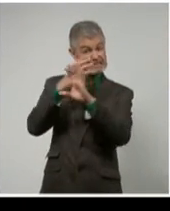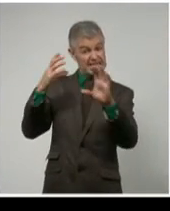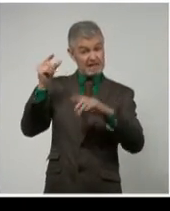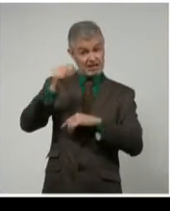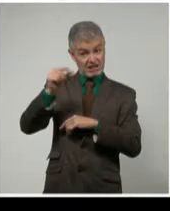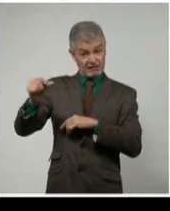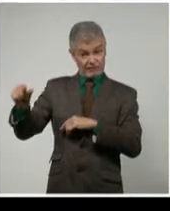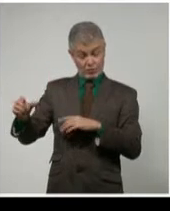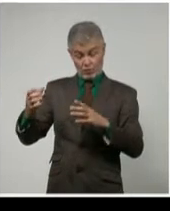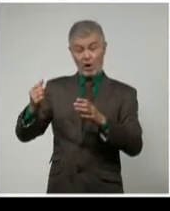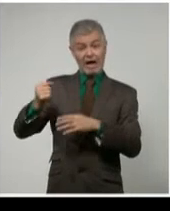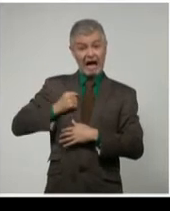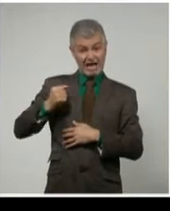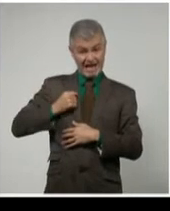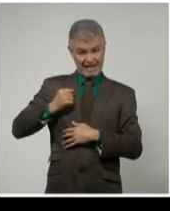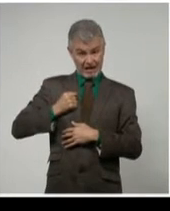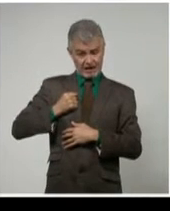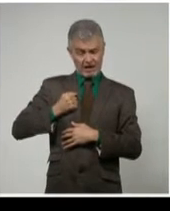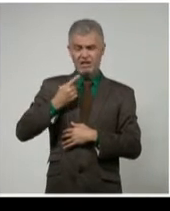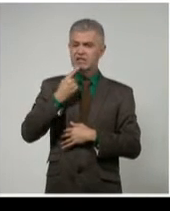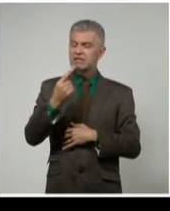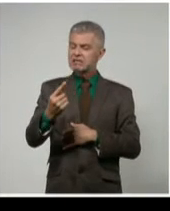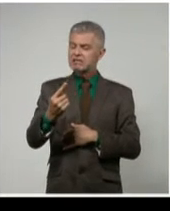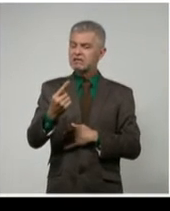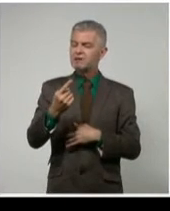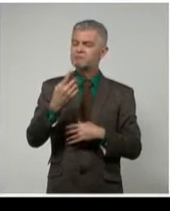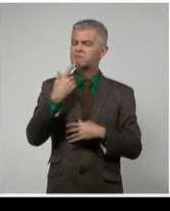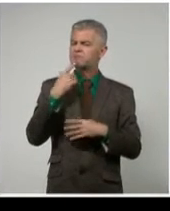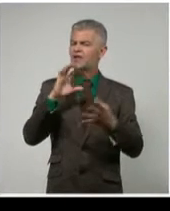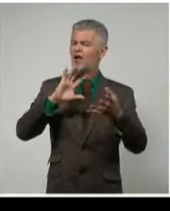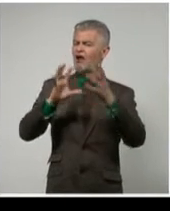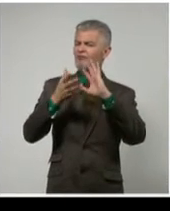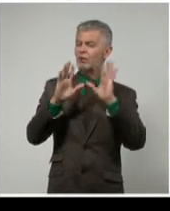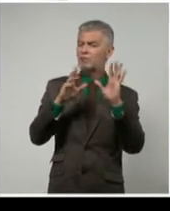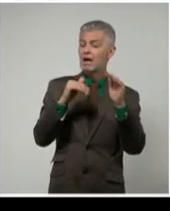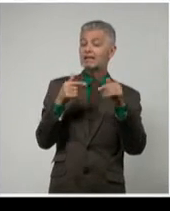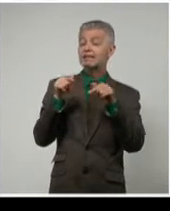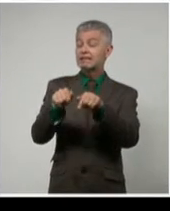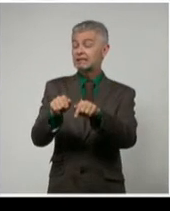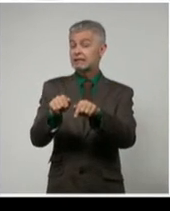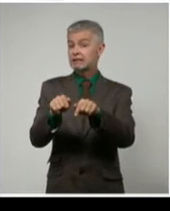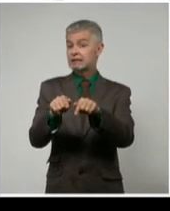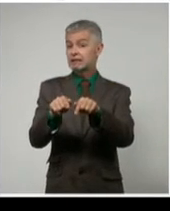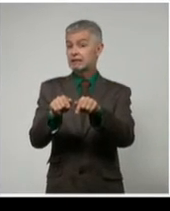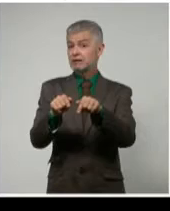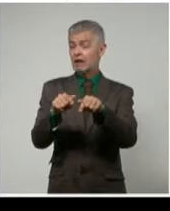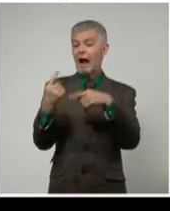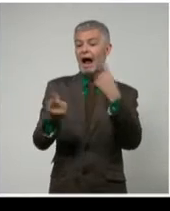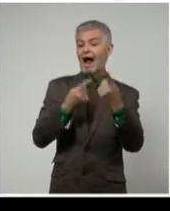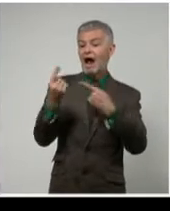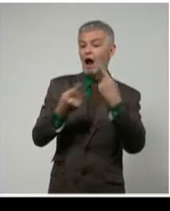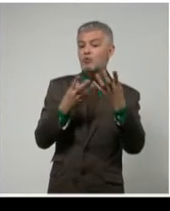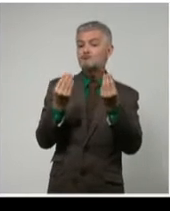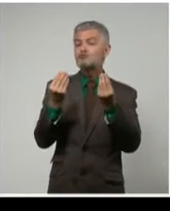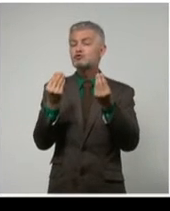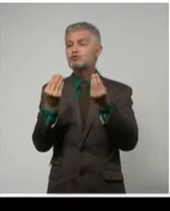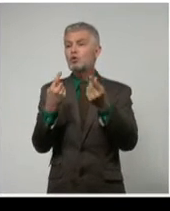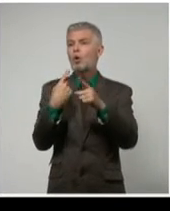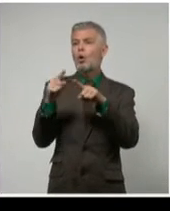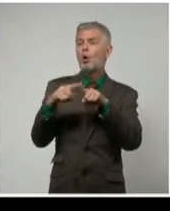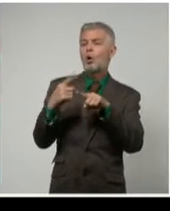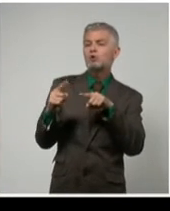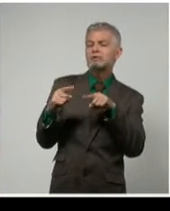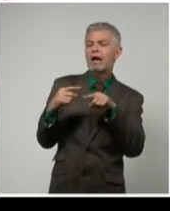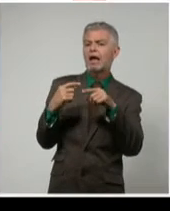de Canadá, ha manejado la hipótesis de que la sobreexposición a elementos de la fumigación contra el mosquito